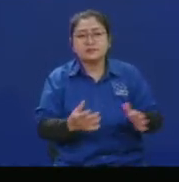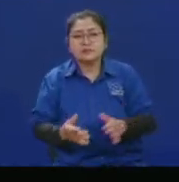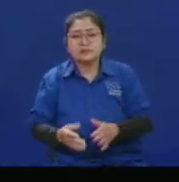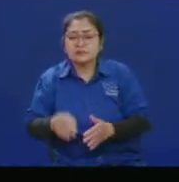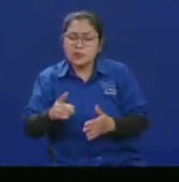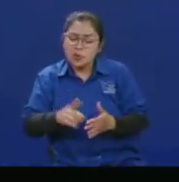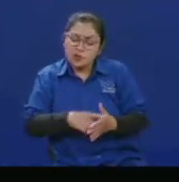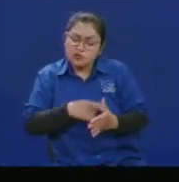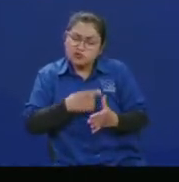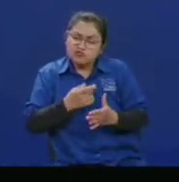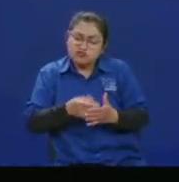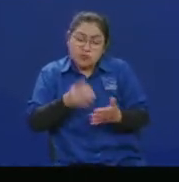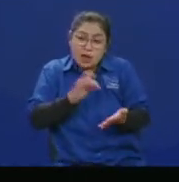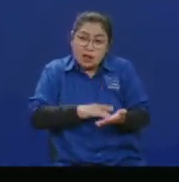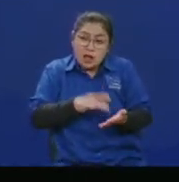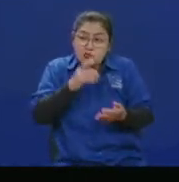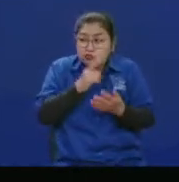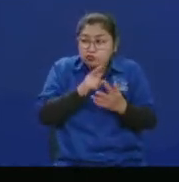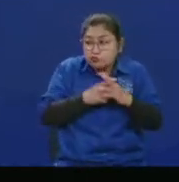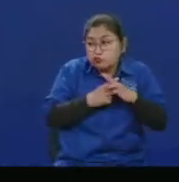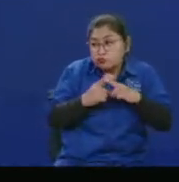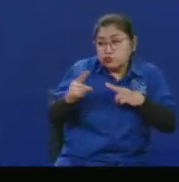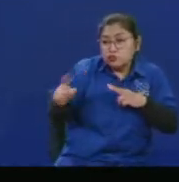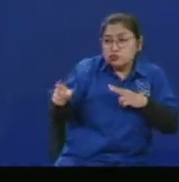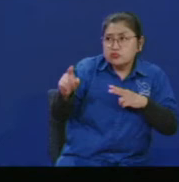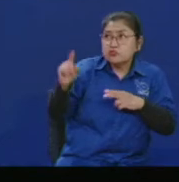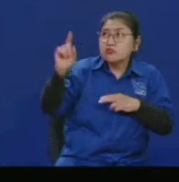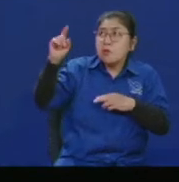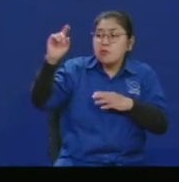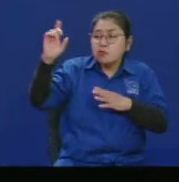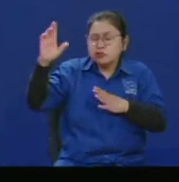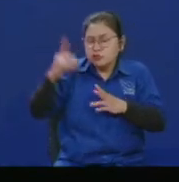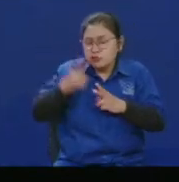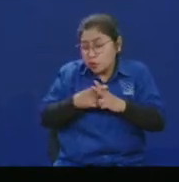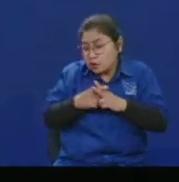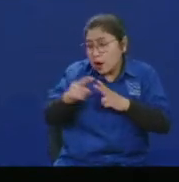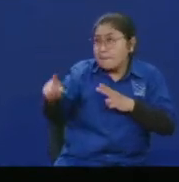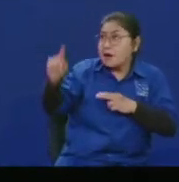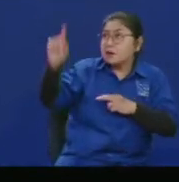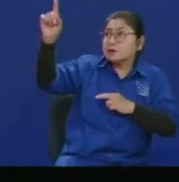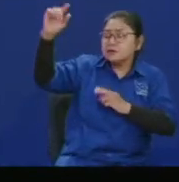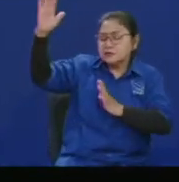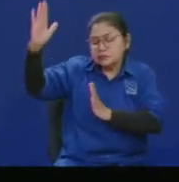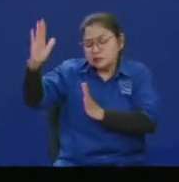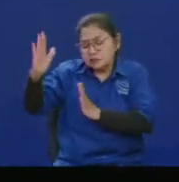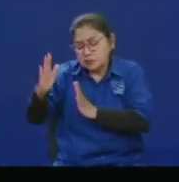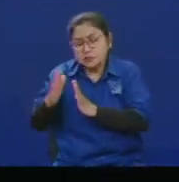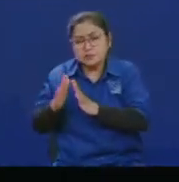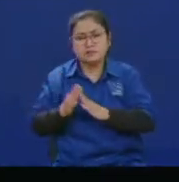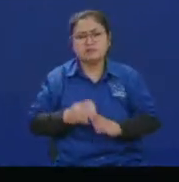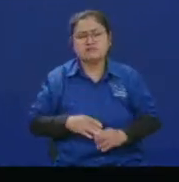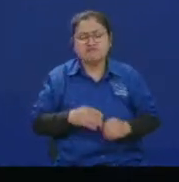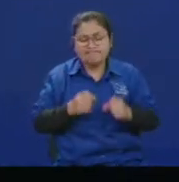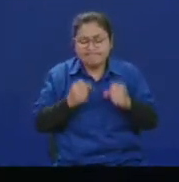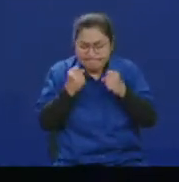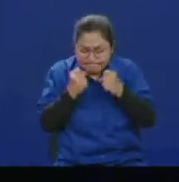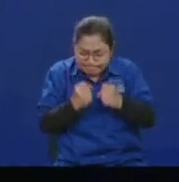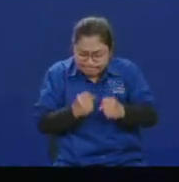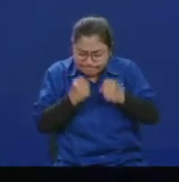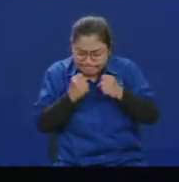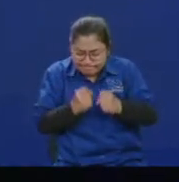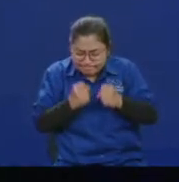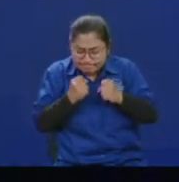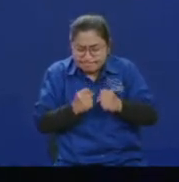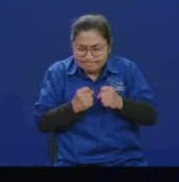Cuando intenté huir para escapar la difícil